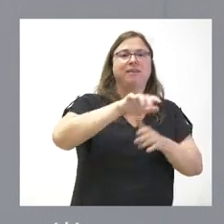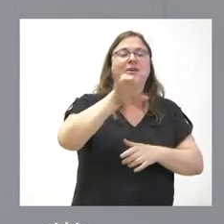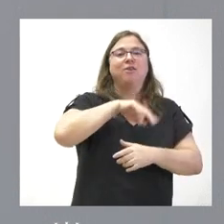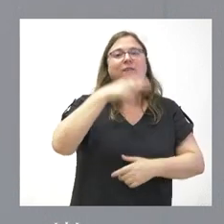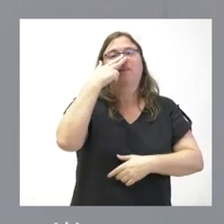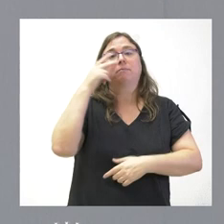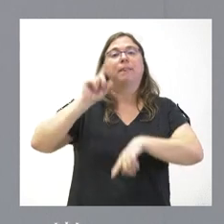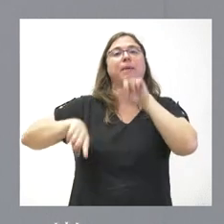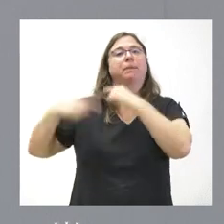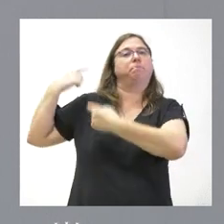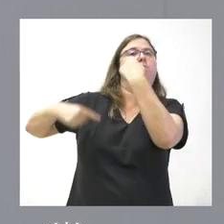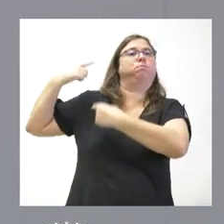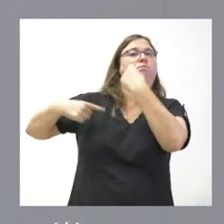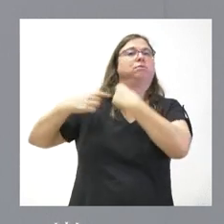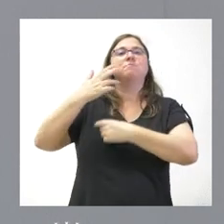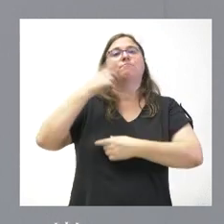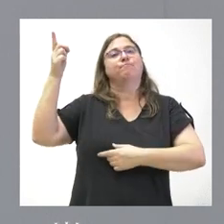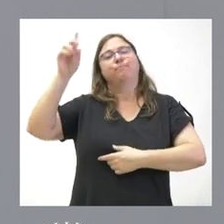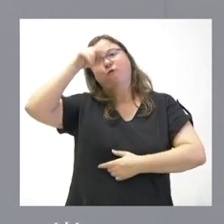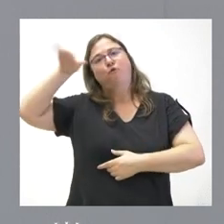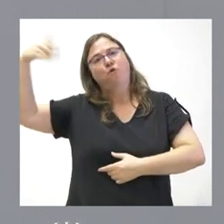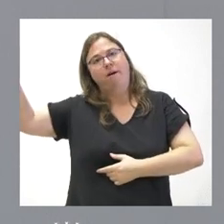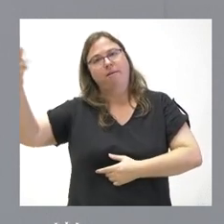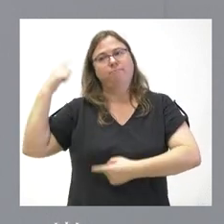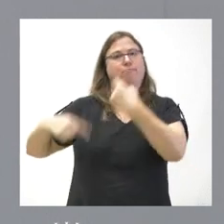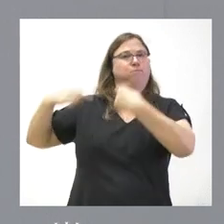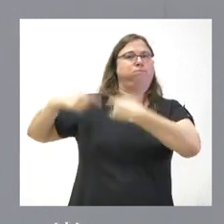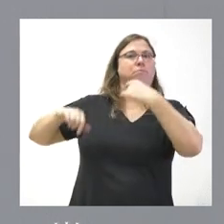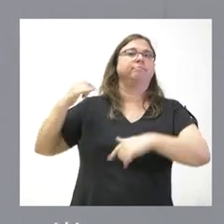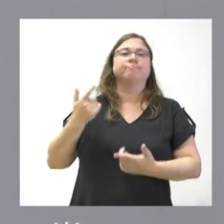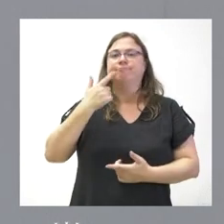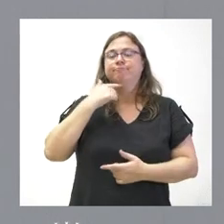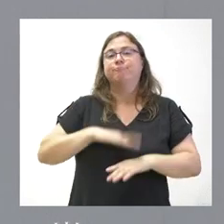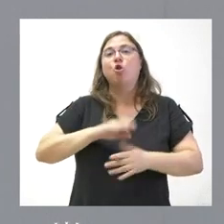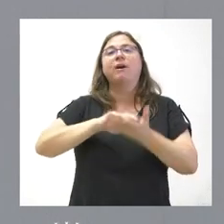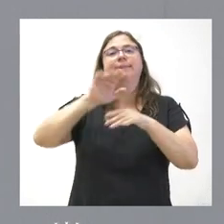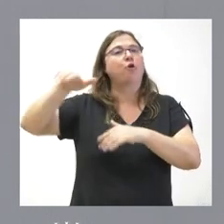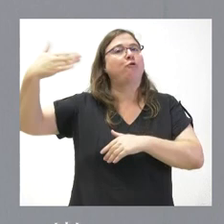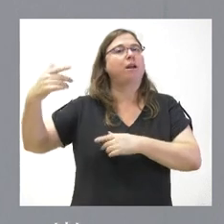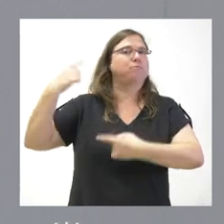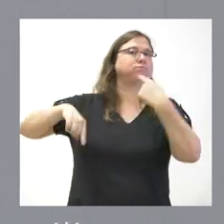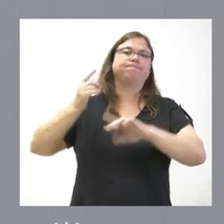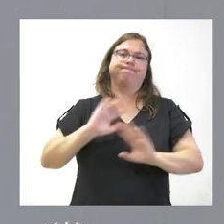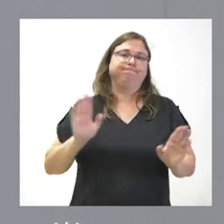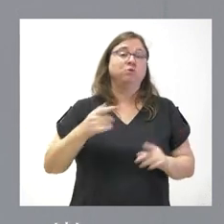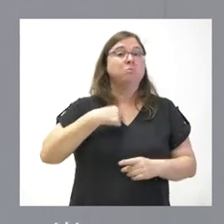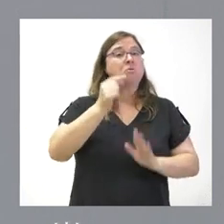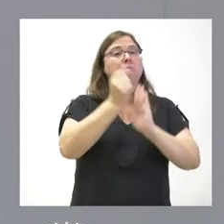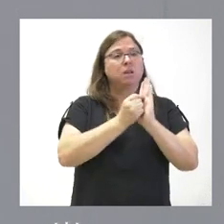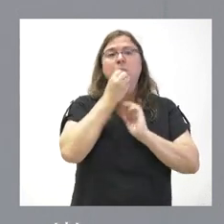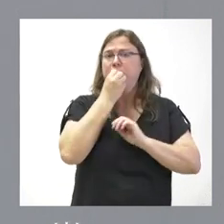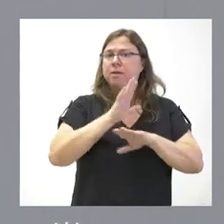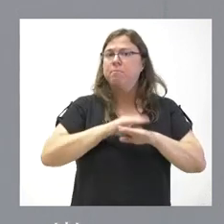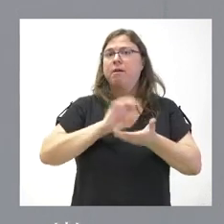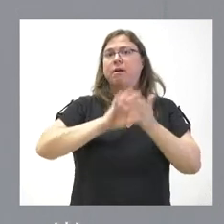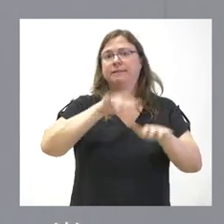instrucciones que puedan recibir desde desde fuera de nuestra comunidad Autónoma desde fuera de Castilla de León nosotros creemos que esta es una buena medida para Castilla de León